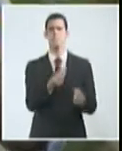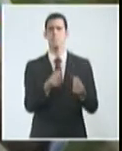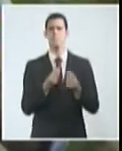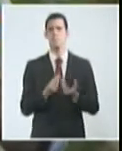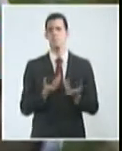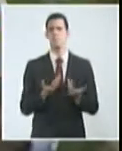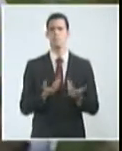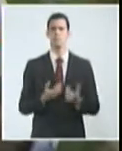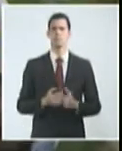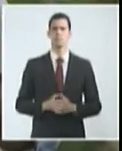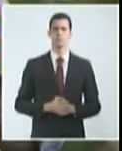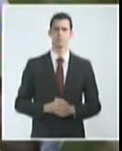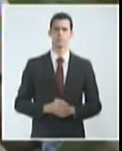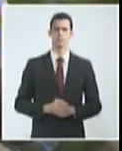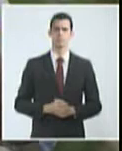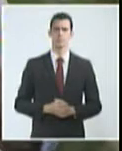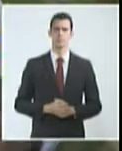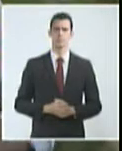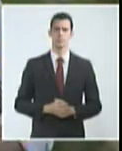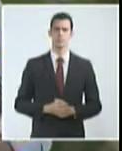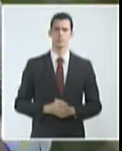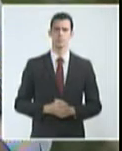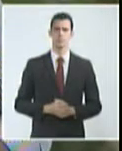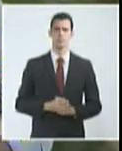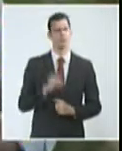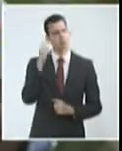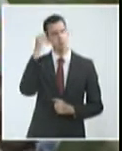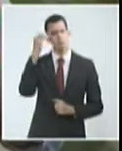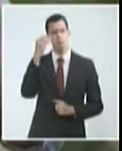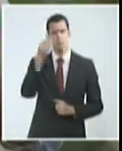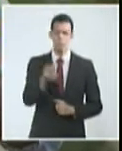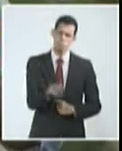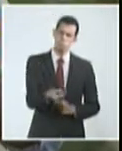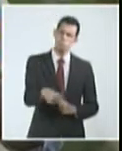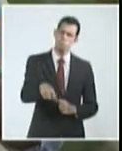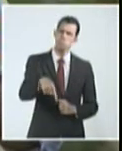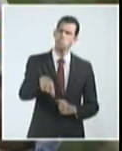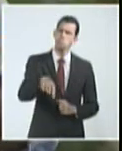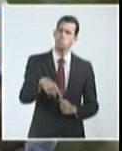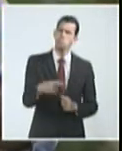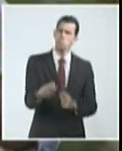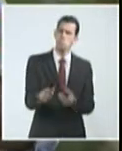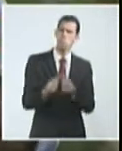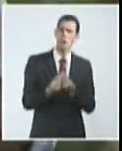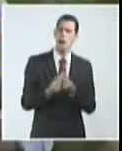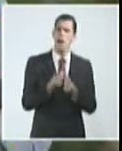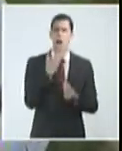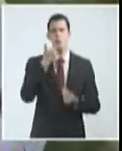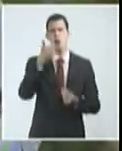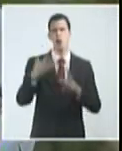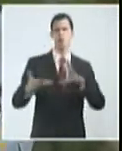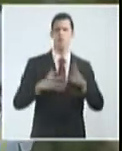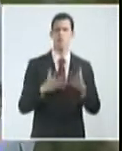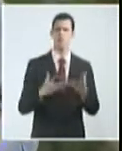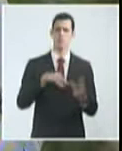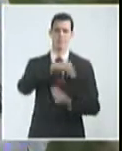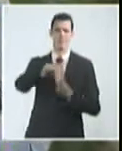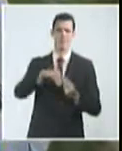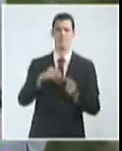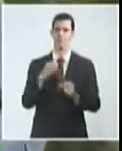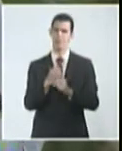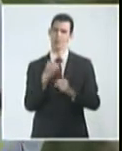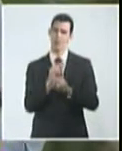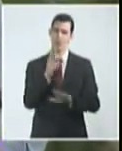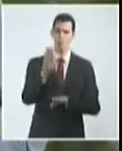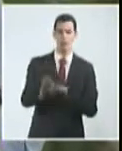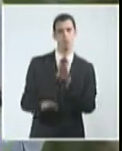tiempo más cercano que tarde, irá también dando una dinámica en la oferta